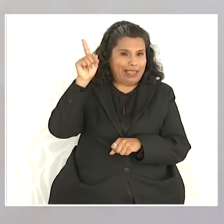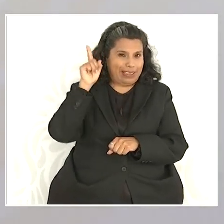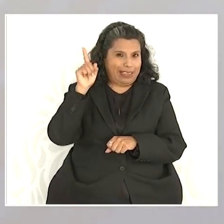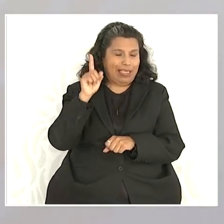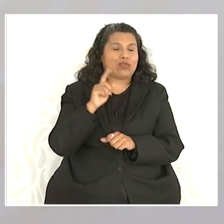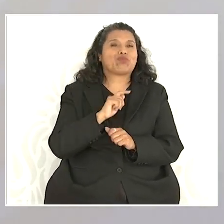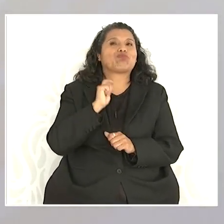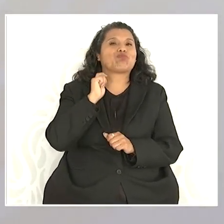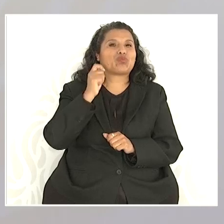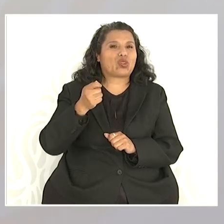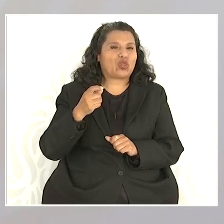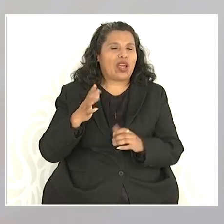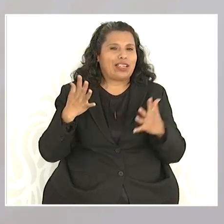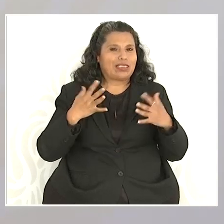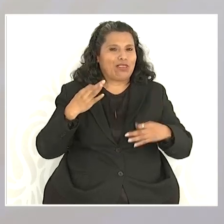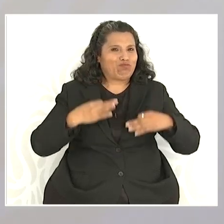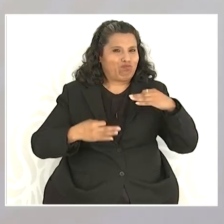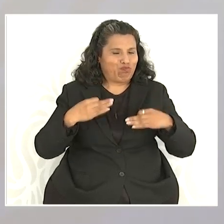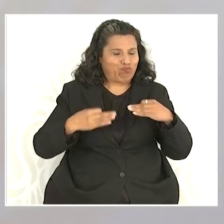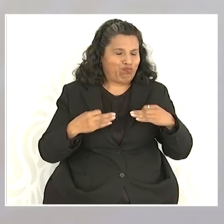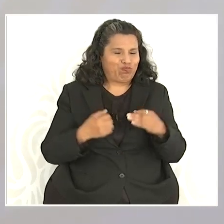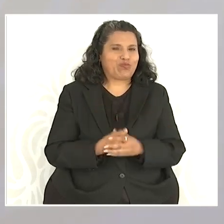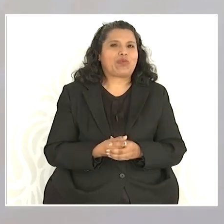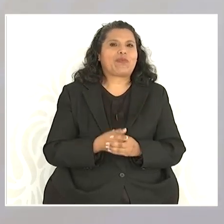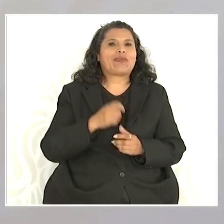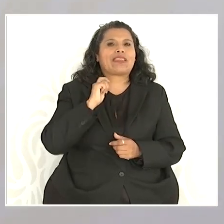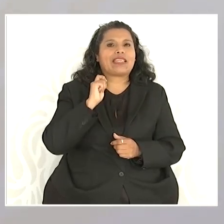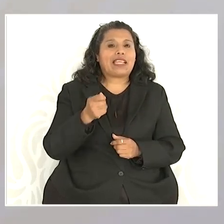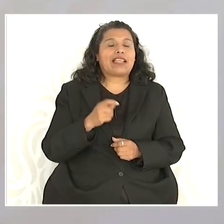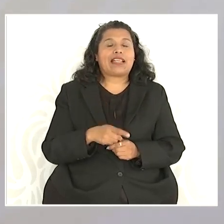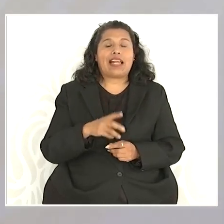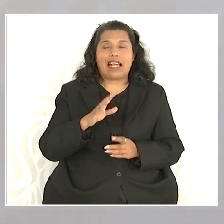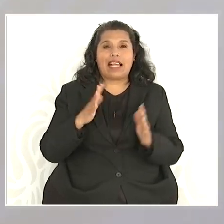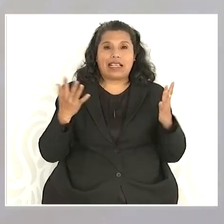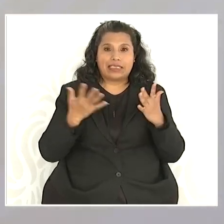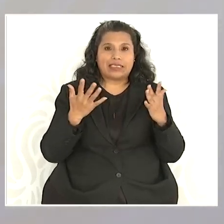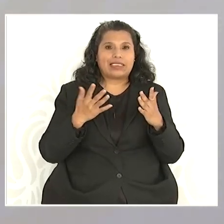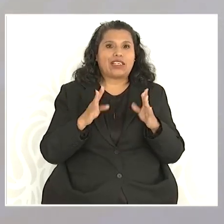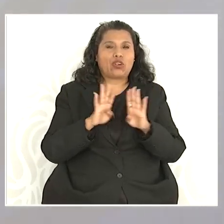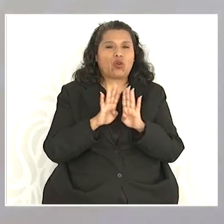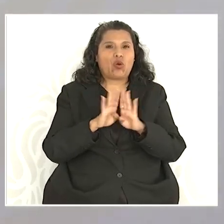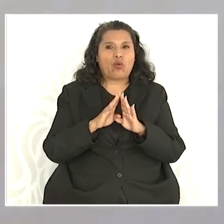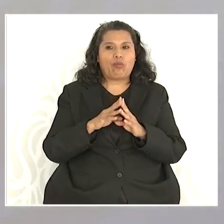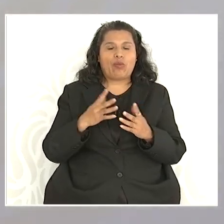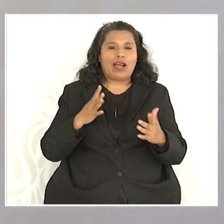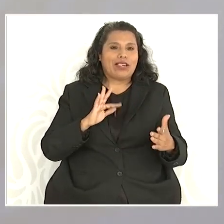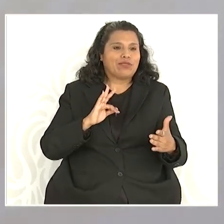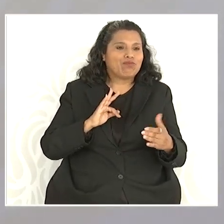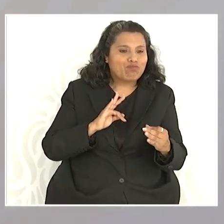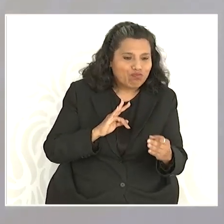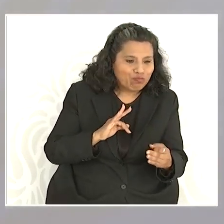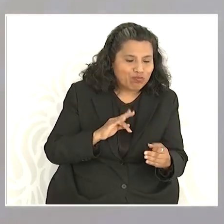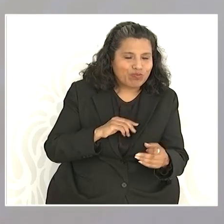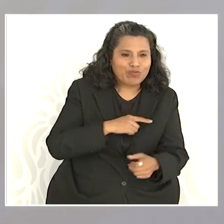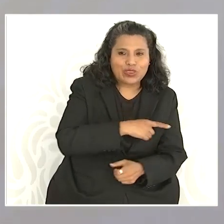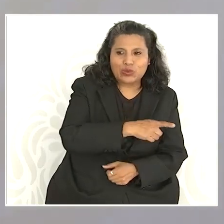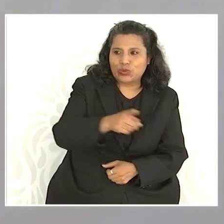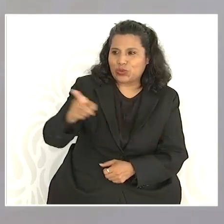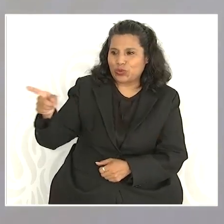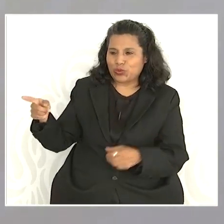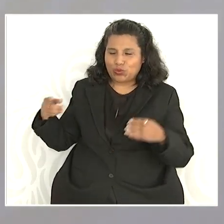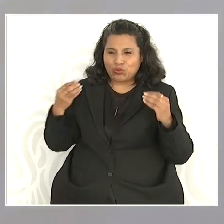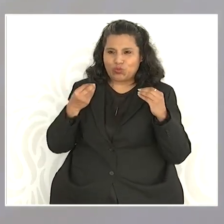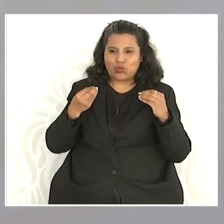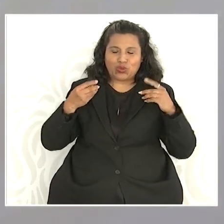Suprema Corte de Justicia no se atrevió a enfrentarse al pueblo de México, porque no era a